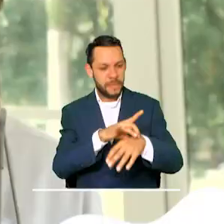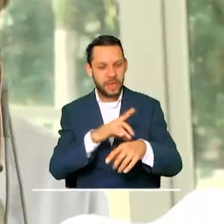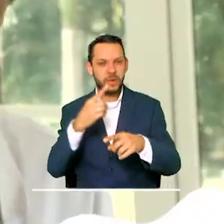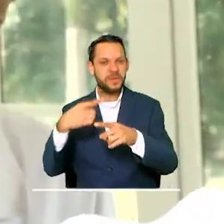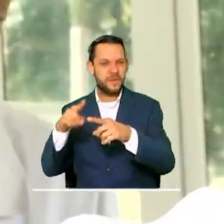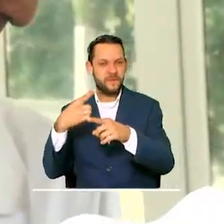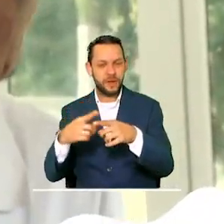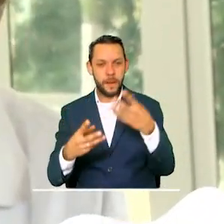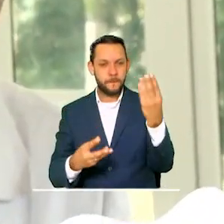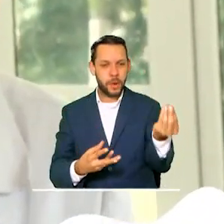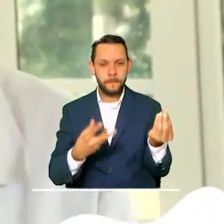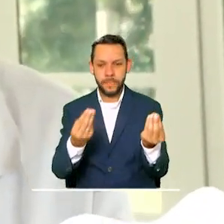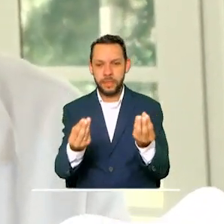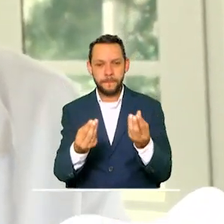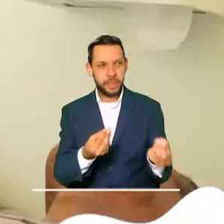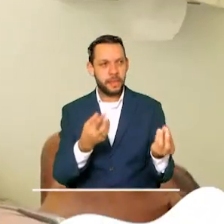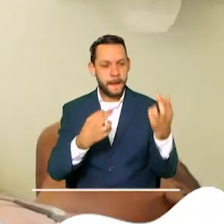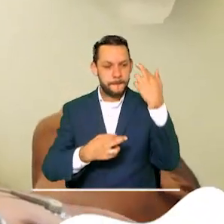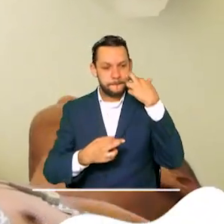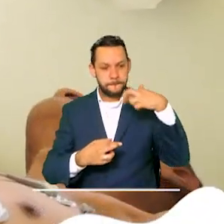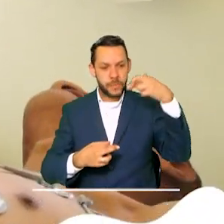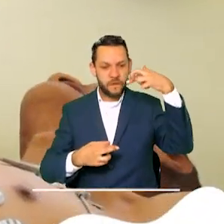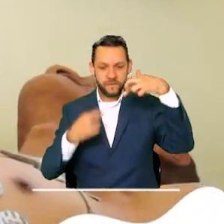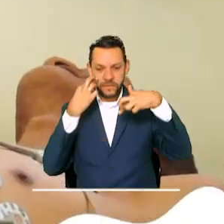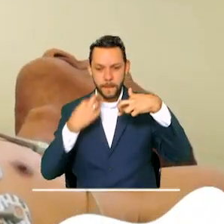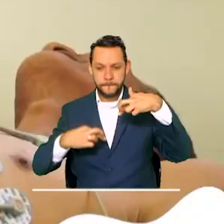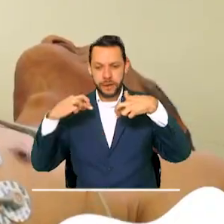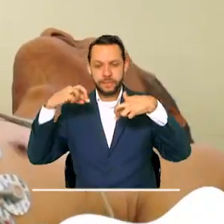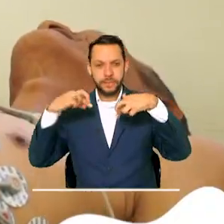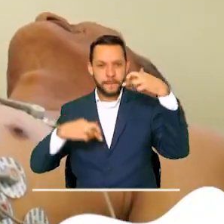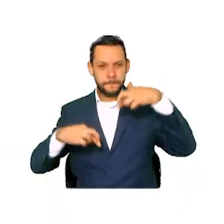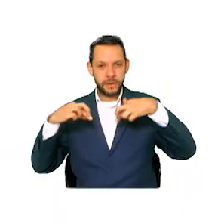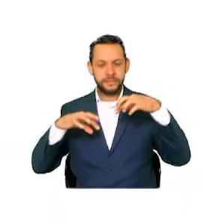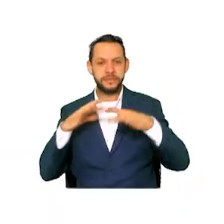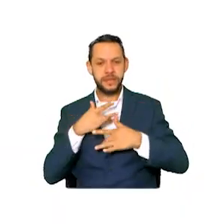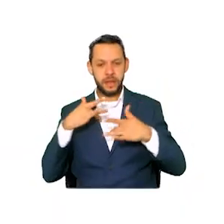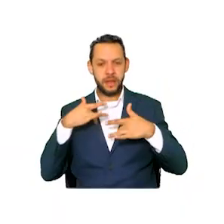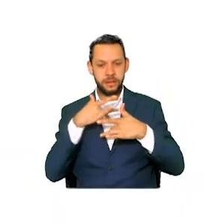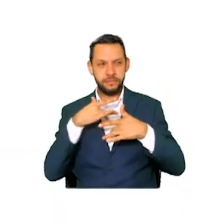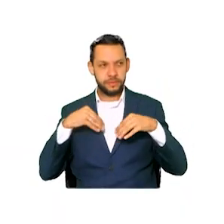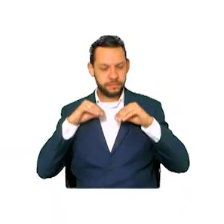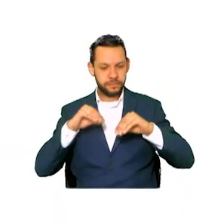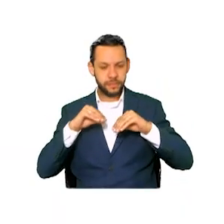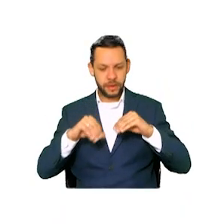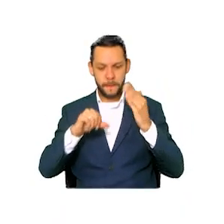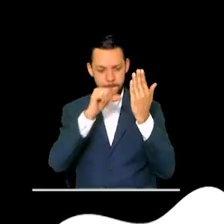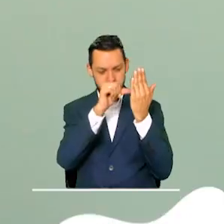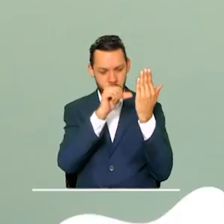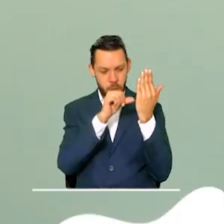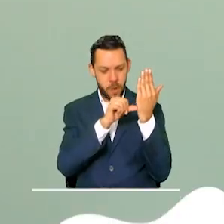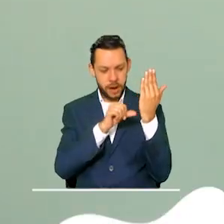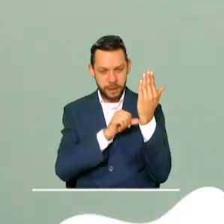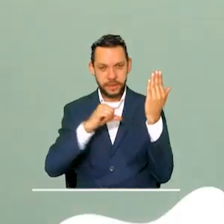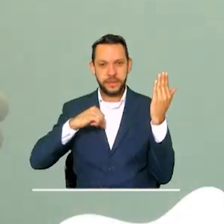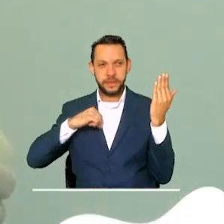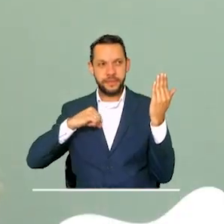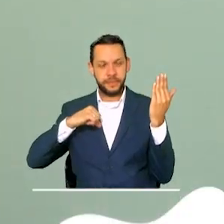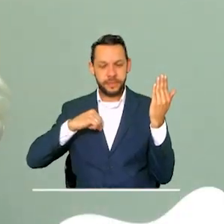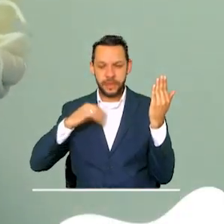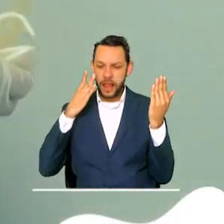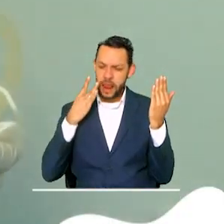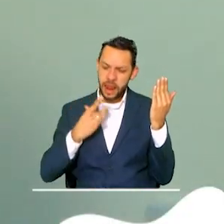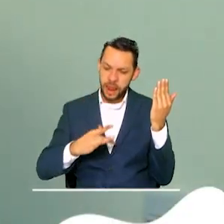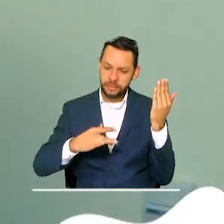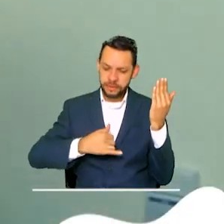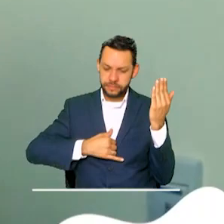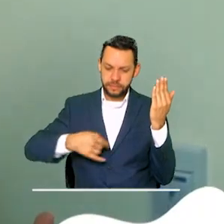médicas quienes aportan para diagnosticar el verdadero estado de tu salud. El programa incluye limpieza de colon